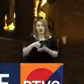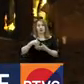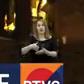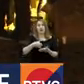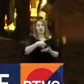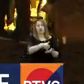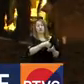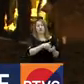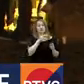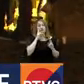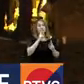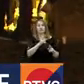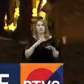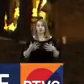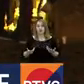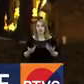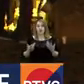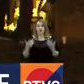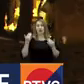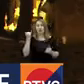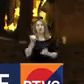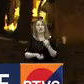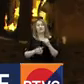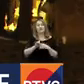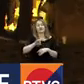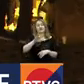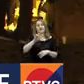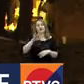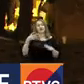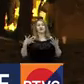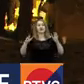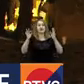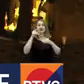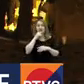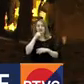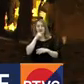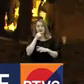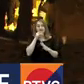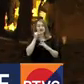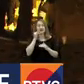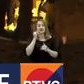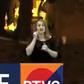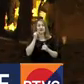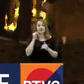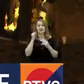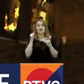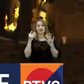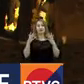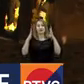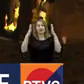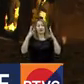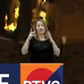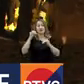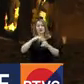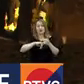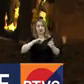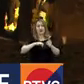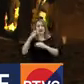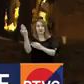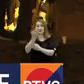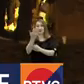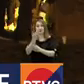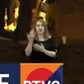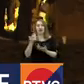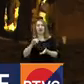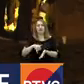reconocimientos así por la clausura del 15º festival de cine independiente en villa de leyva radiónica entregó el premio 5 al mejor